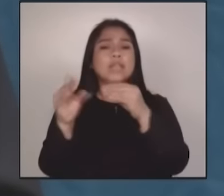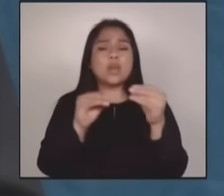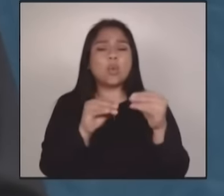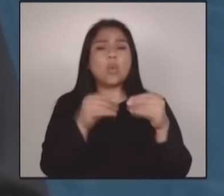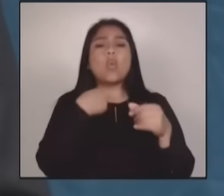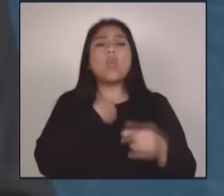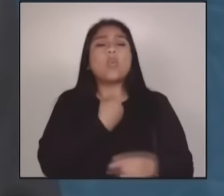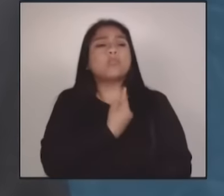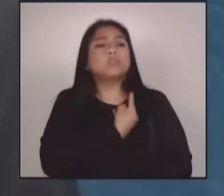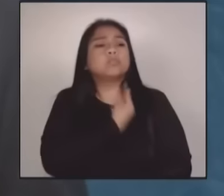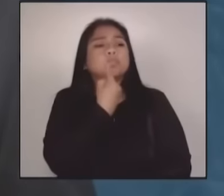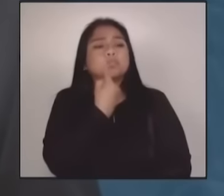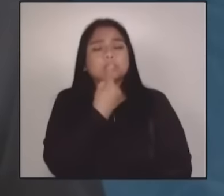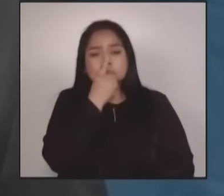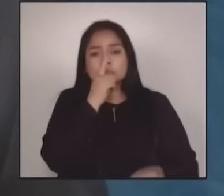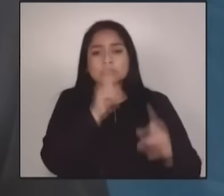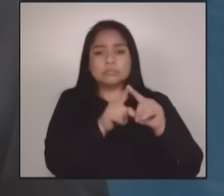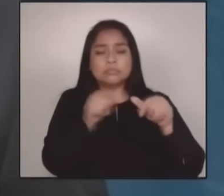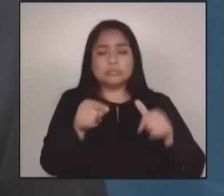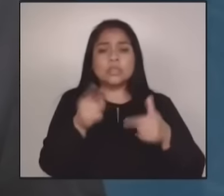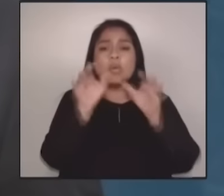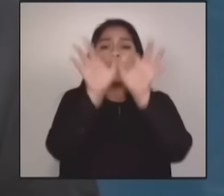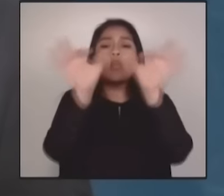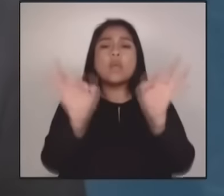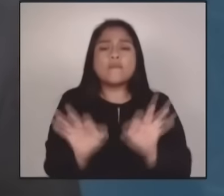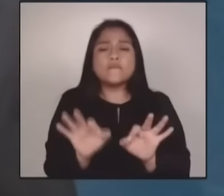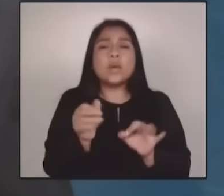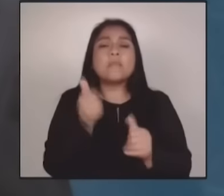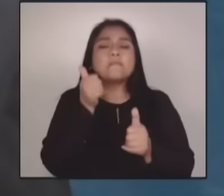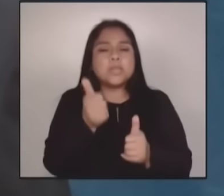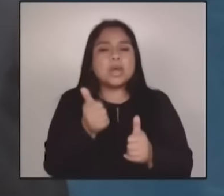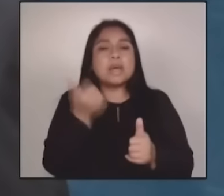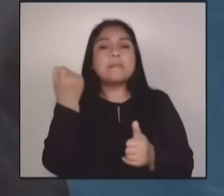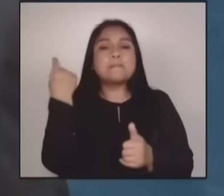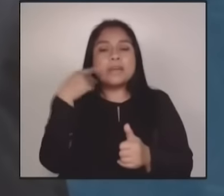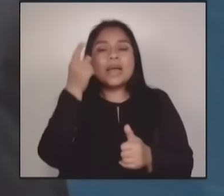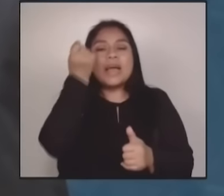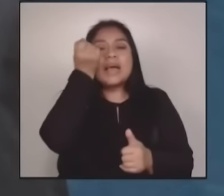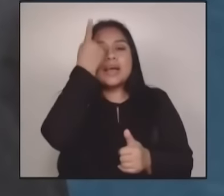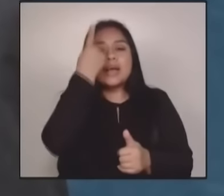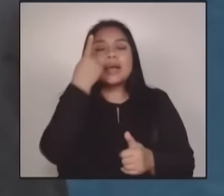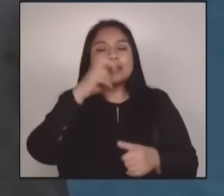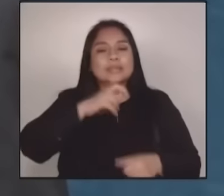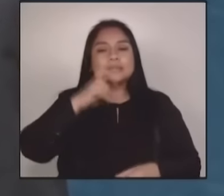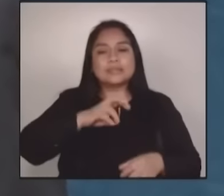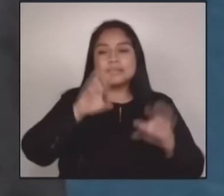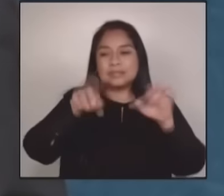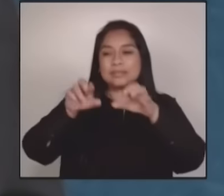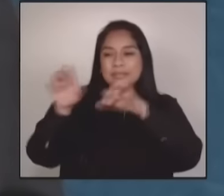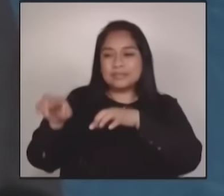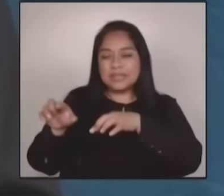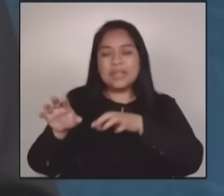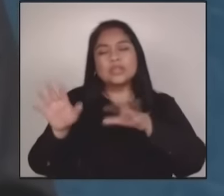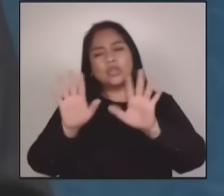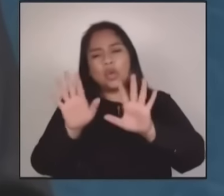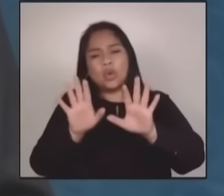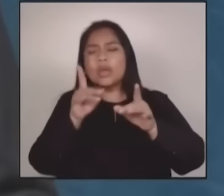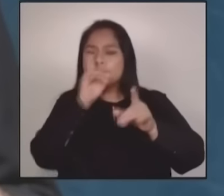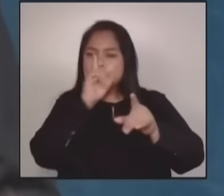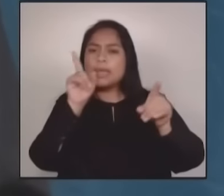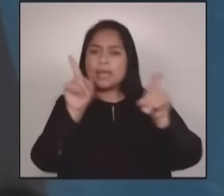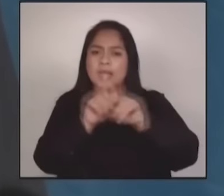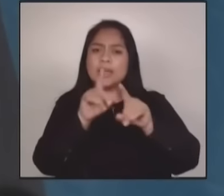es un medio efectivo para comprender las necesidades y aspiraciones de la población, sino también una